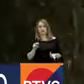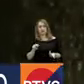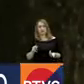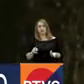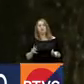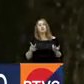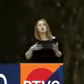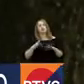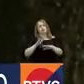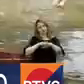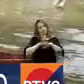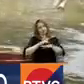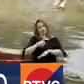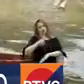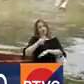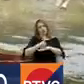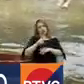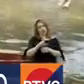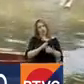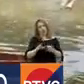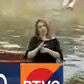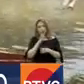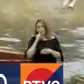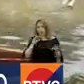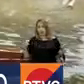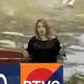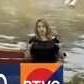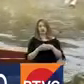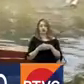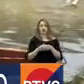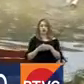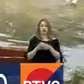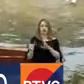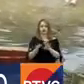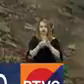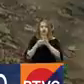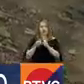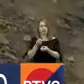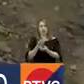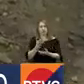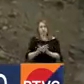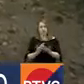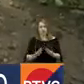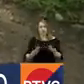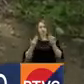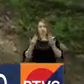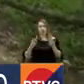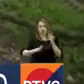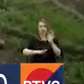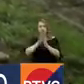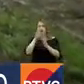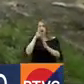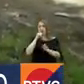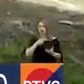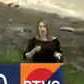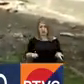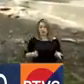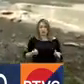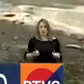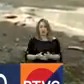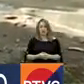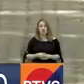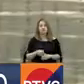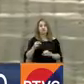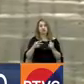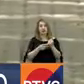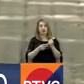las autoridades locales no hay conectividad no hay no hay una infraestructura que permita generar un desarrollo armónico con el turismo actualmente